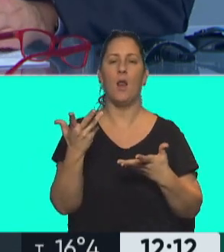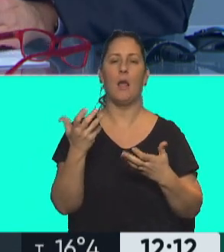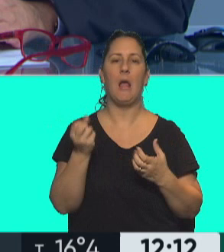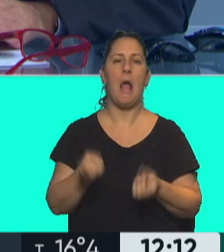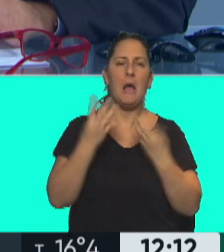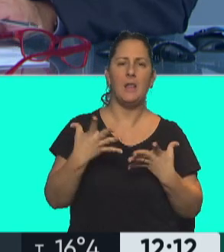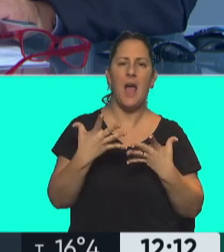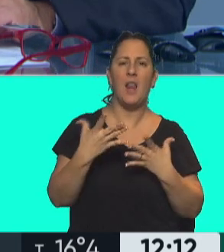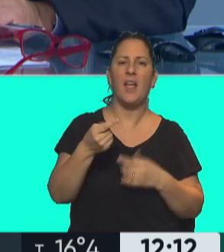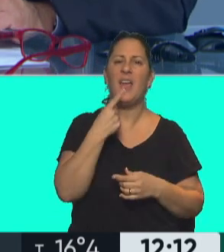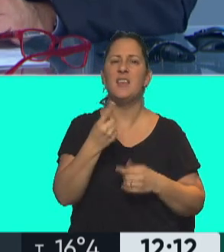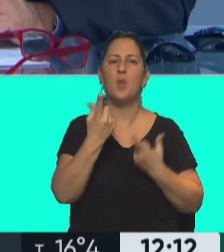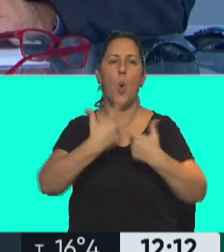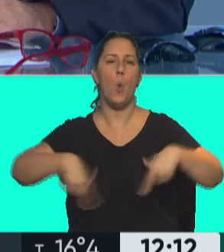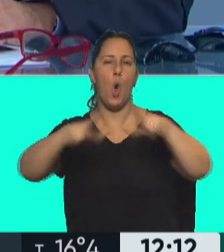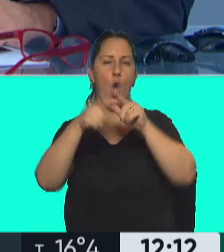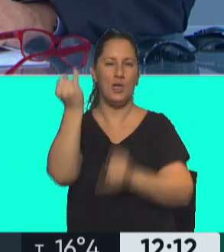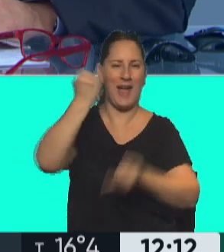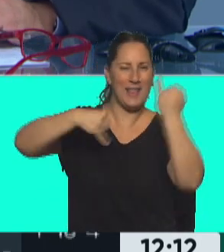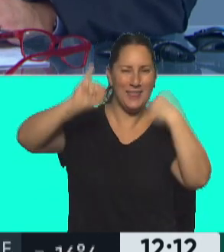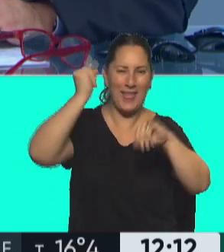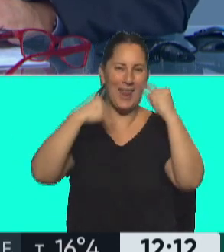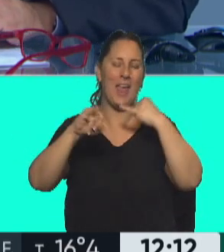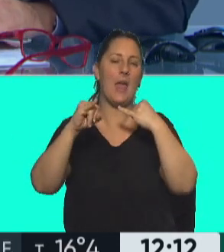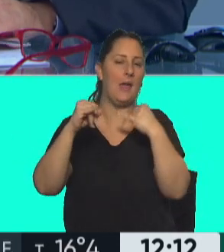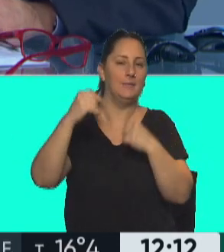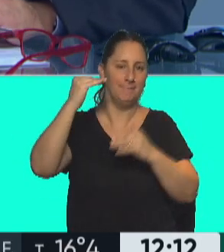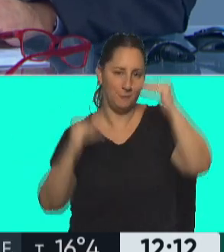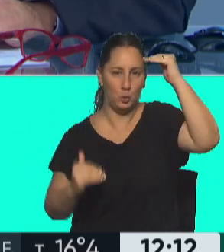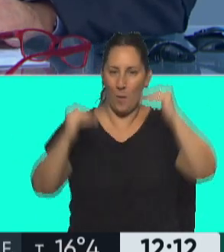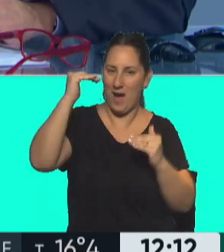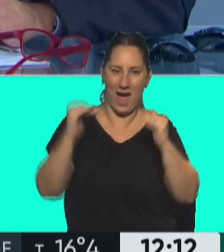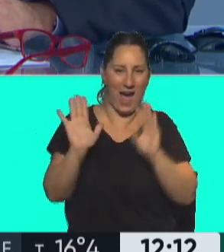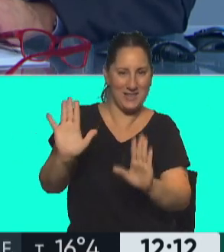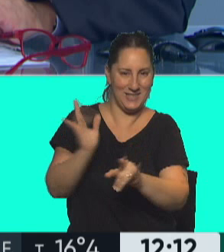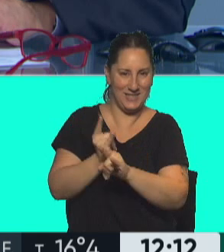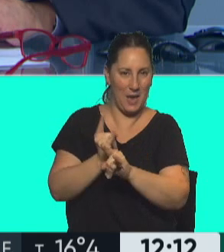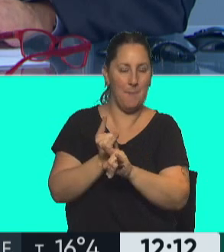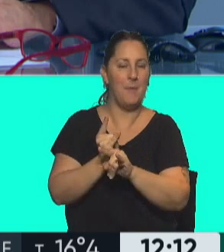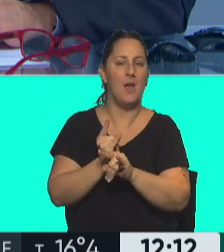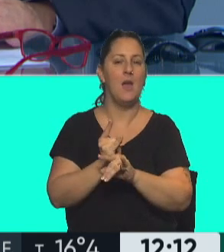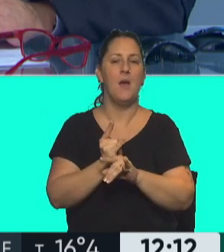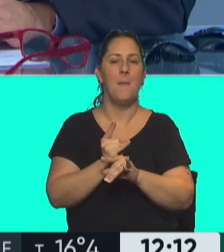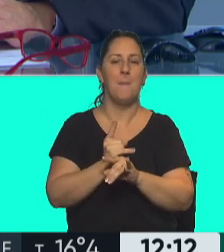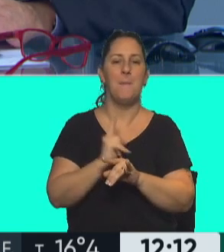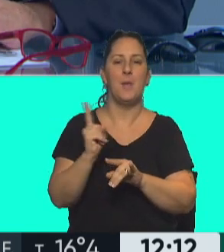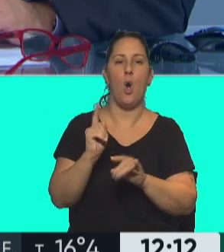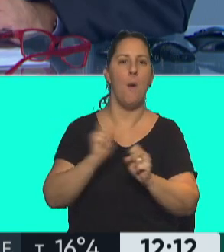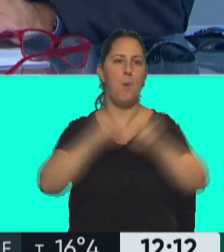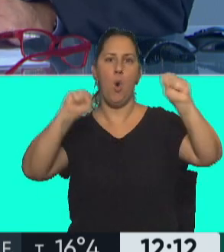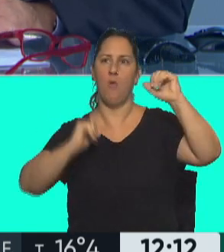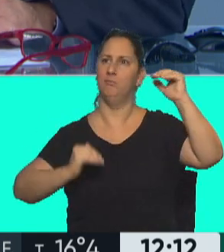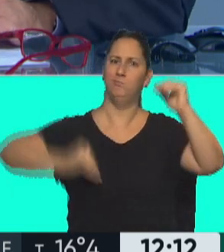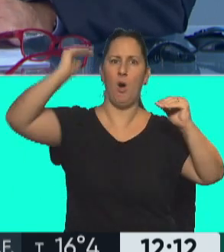fallo determinante lo que pase con la bolsa, porque hay movimientos de baja y suba permanente, pero por lo menos no terminó ni con un estallido ni